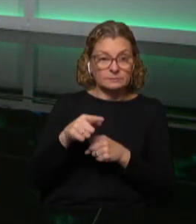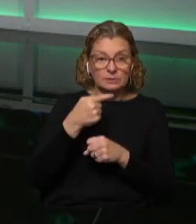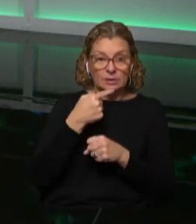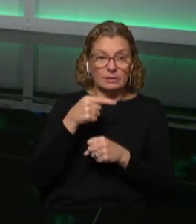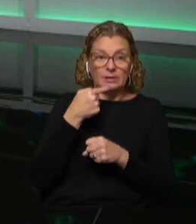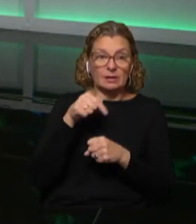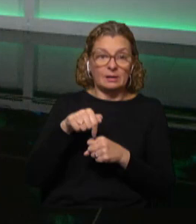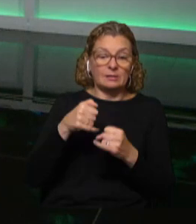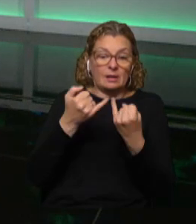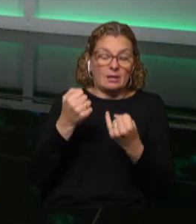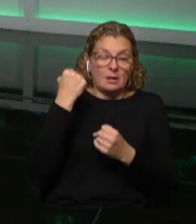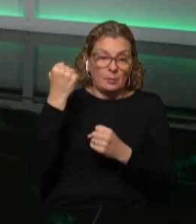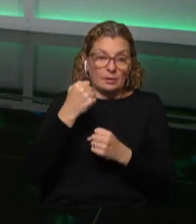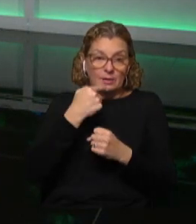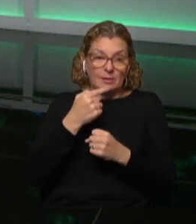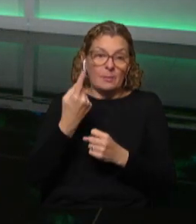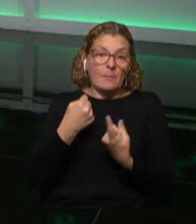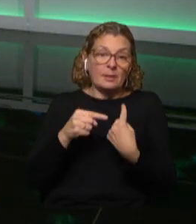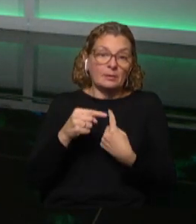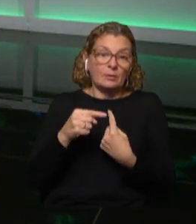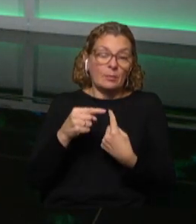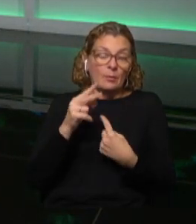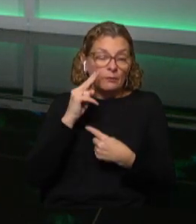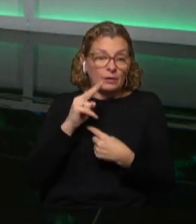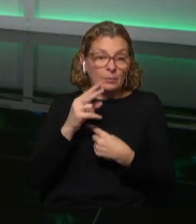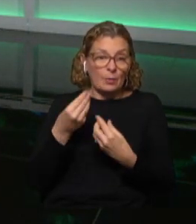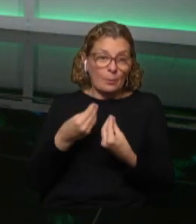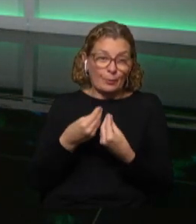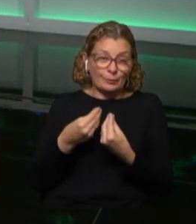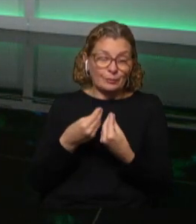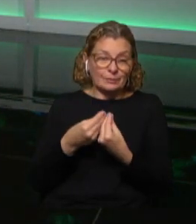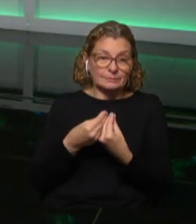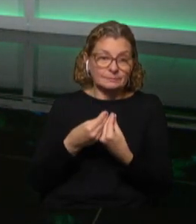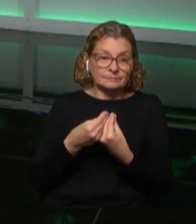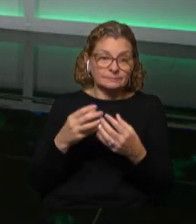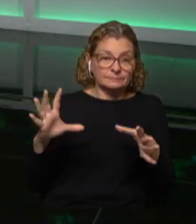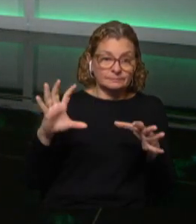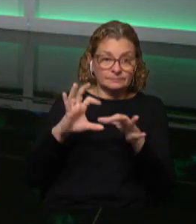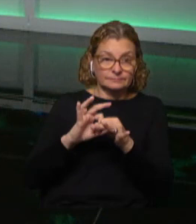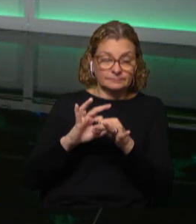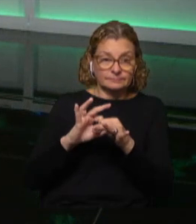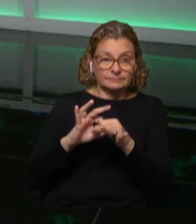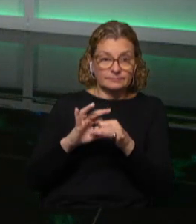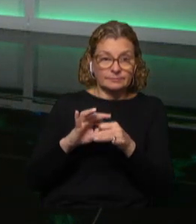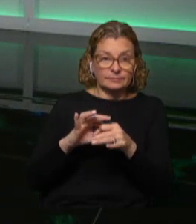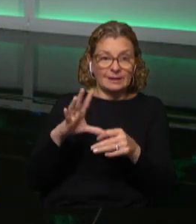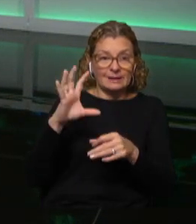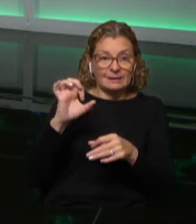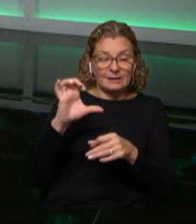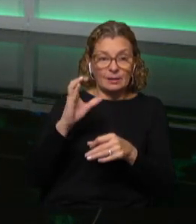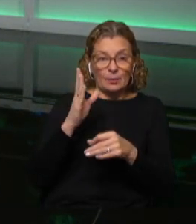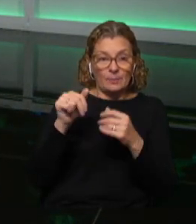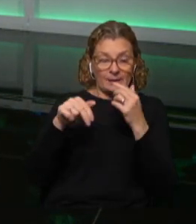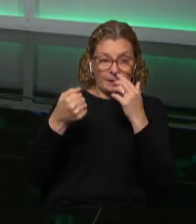señal en este día simbólico, pero bueno, como habremos visto, todo lo que es lo relacionado al desafuero del senador Gustavo